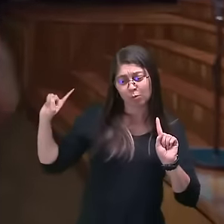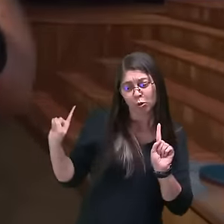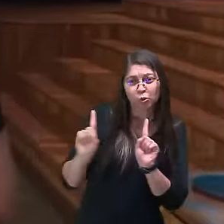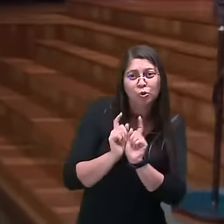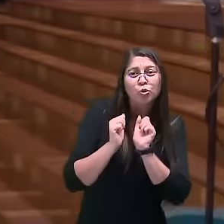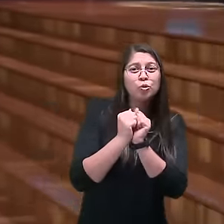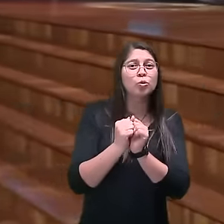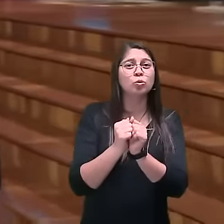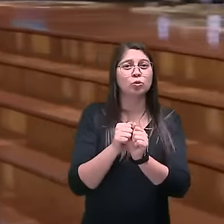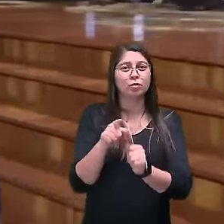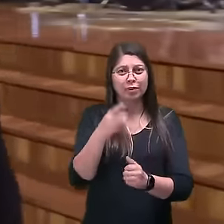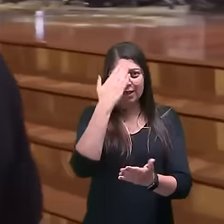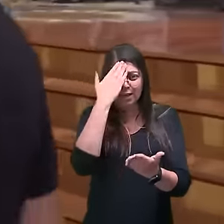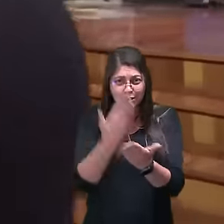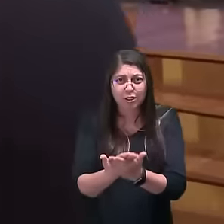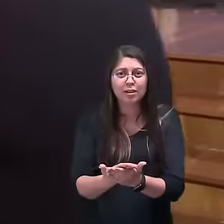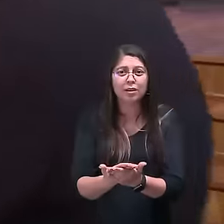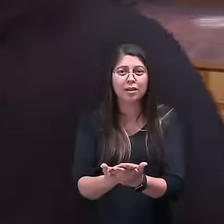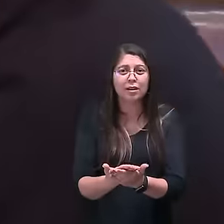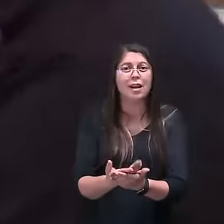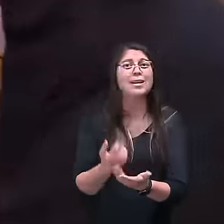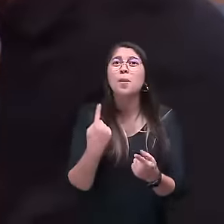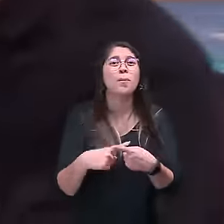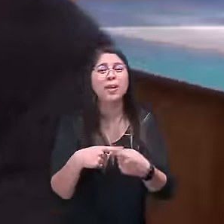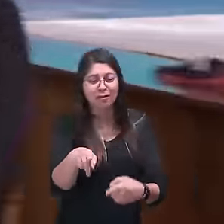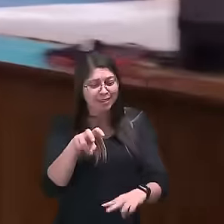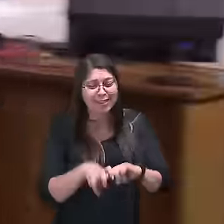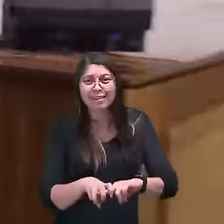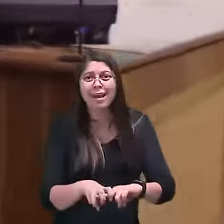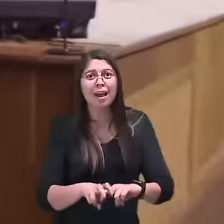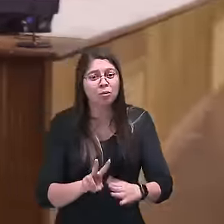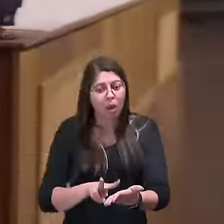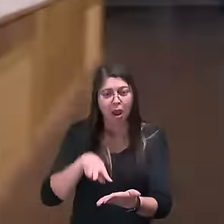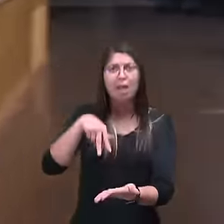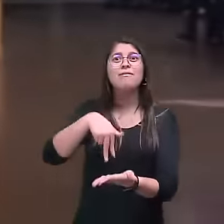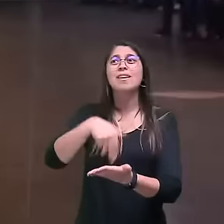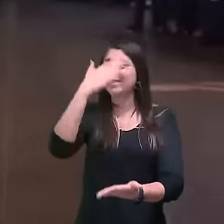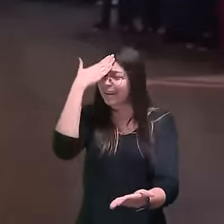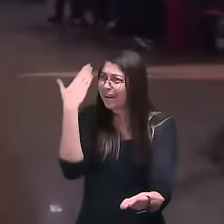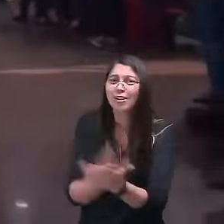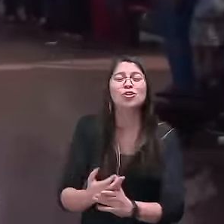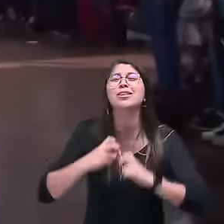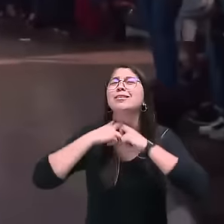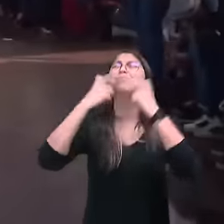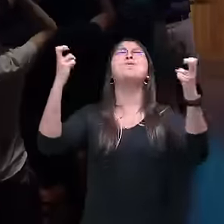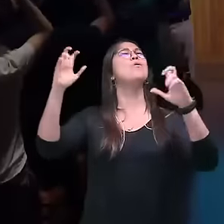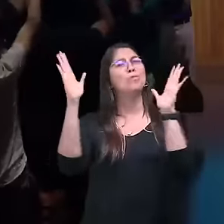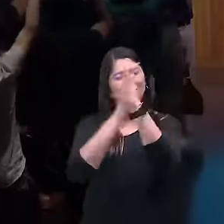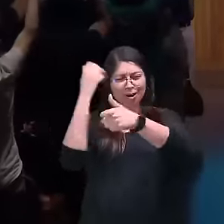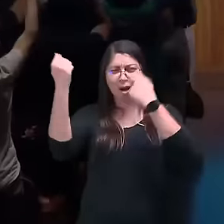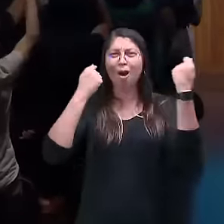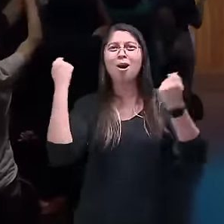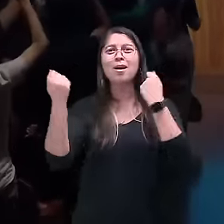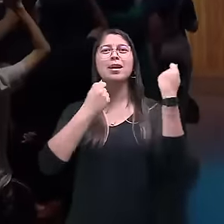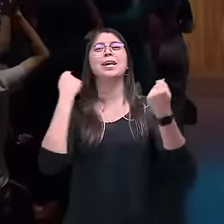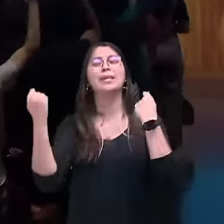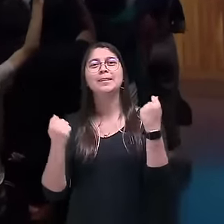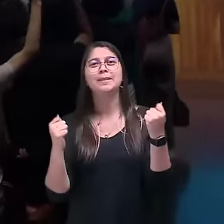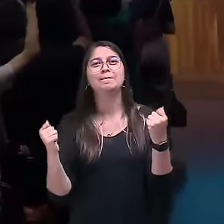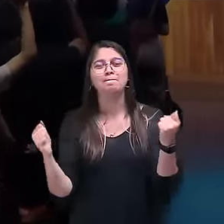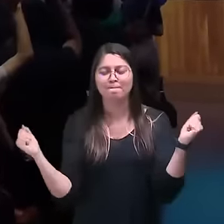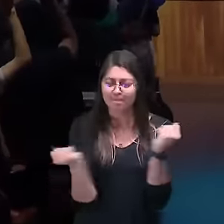tengo promesa. ¿Por qué está sentado? ¿Por qué está callado? Da un grito de gloria, da un grito de aleluya.